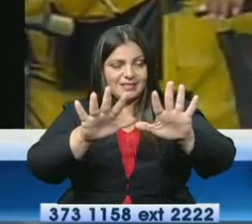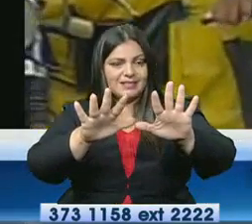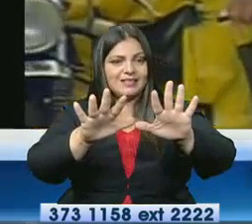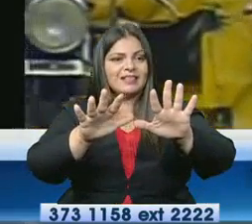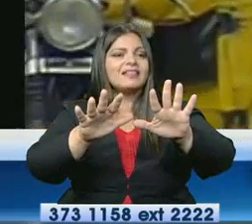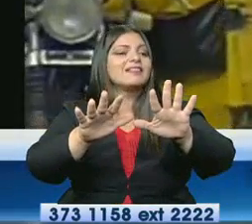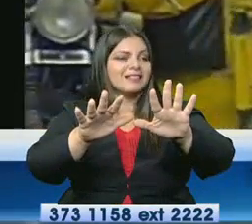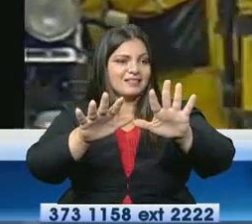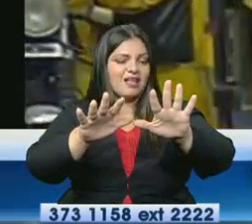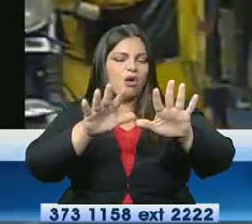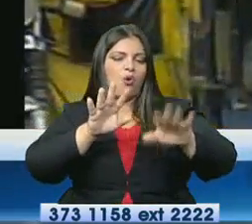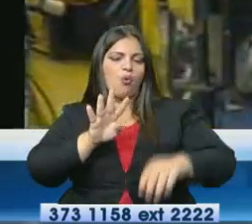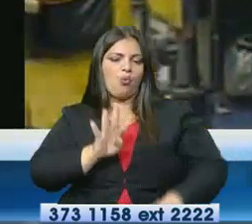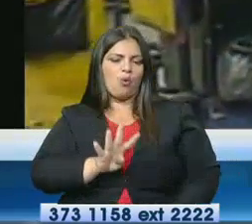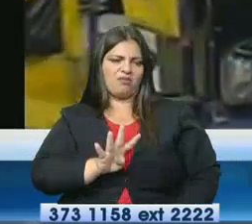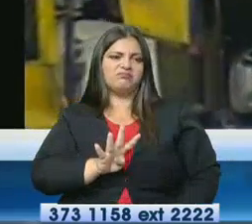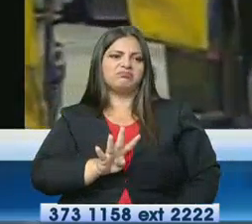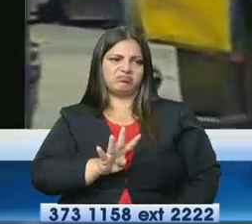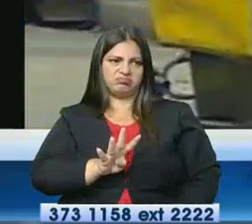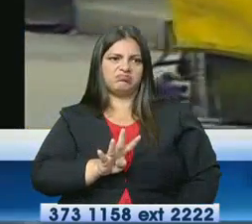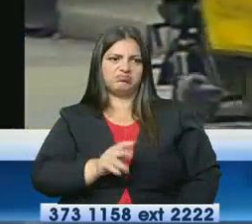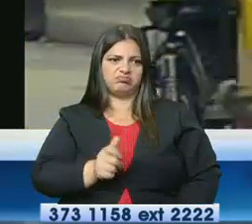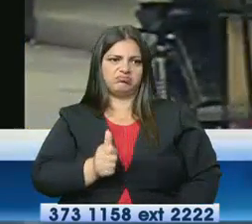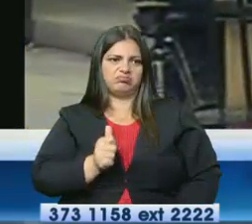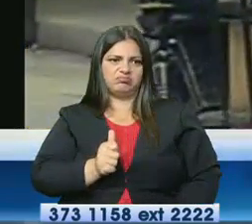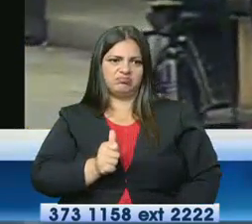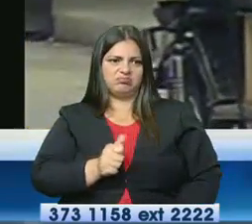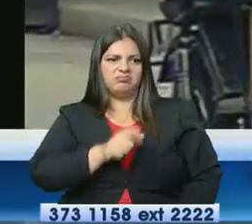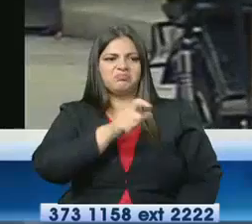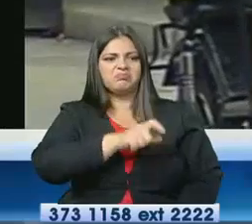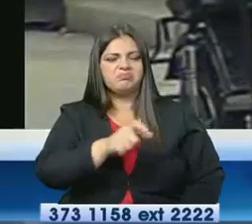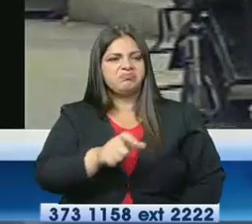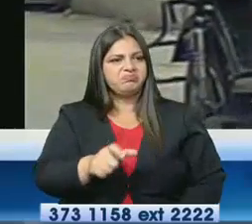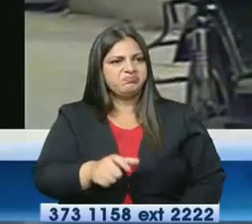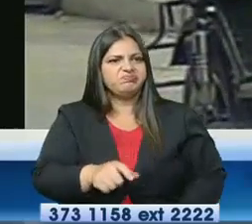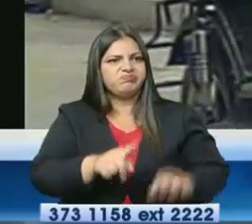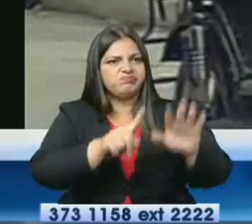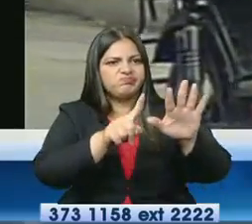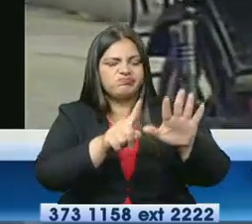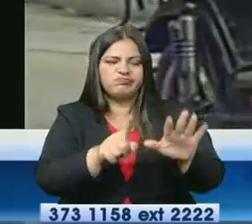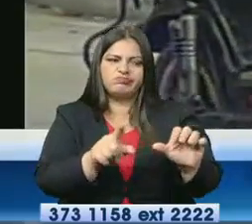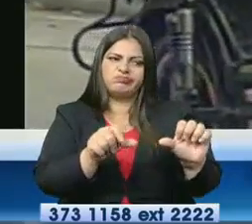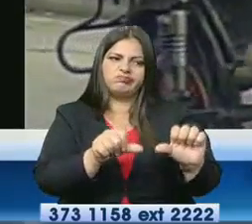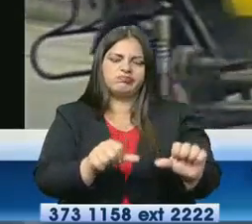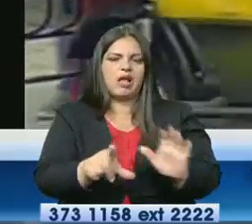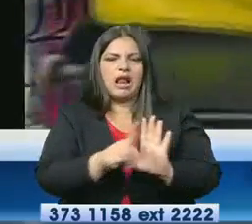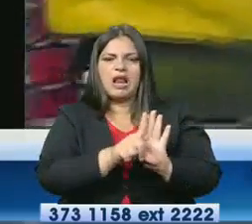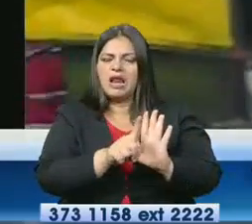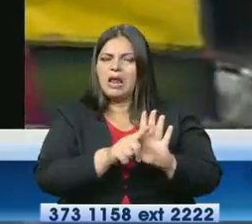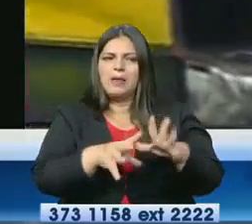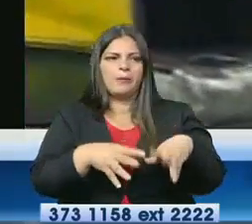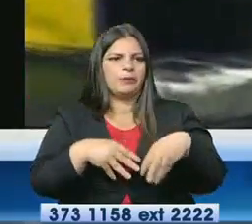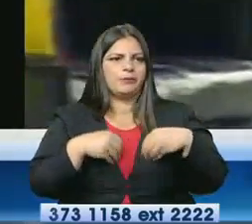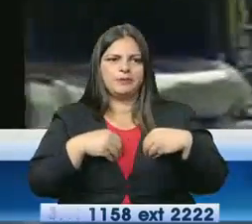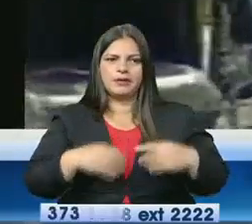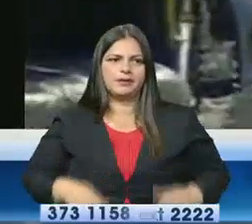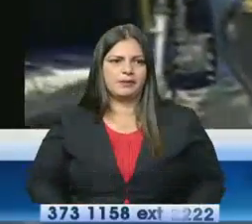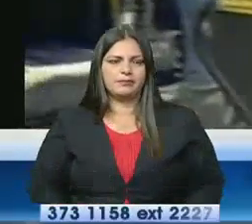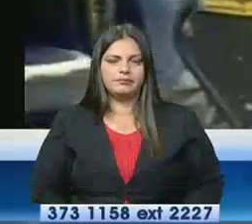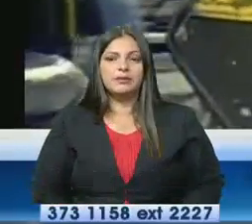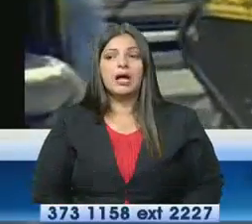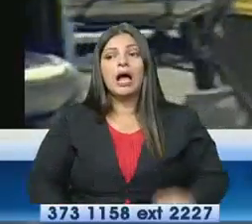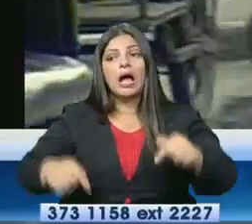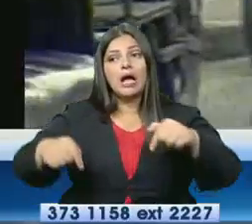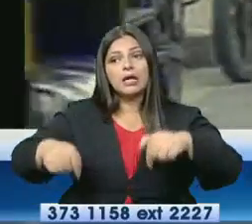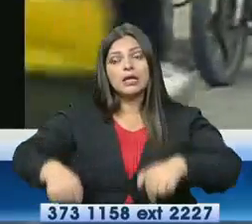motos, ahorita hay 257 motos. Imagínense, es algo que ya no está bajo el control de las cooperativas. Aquí solamente hay 4 cooperativas